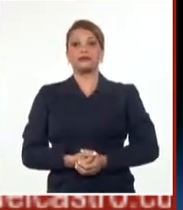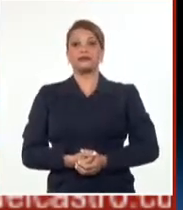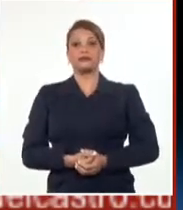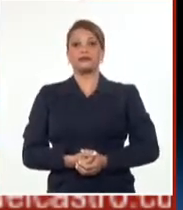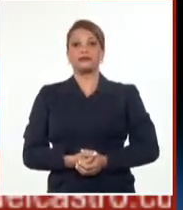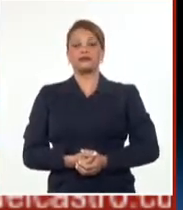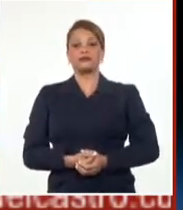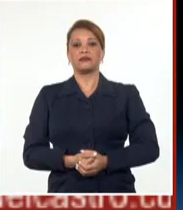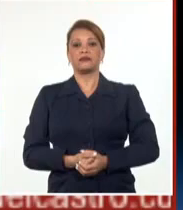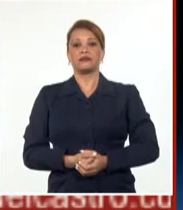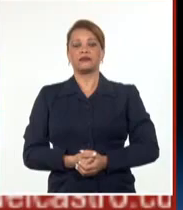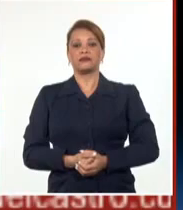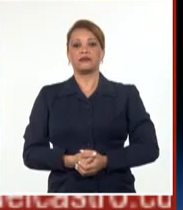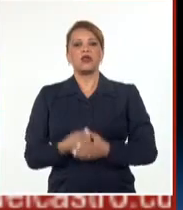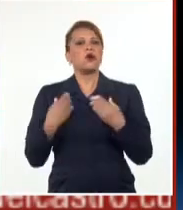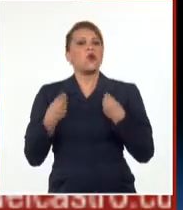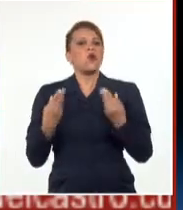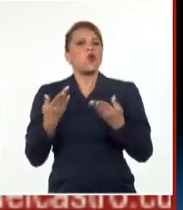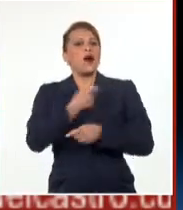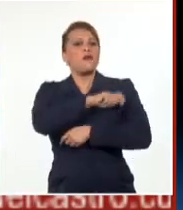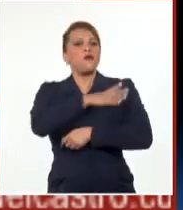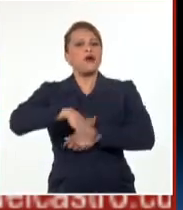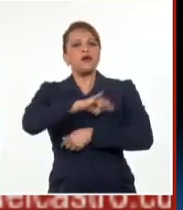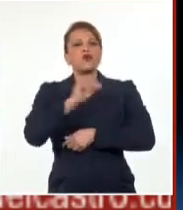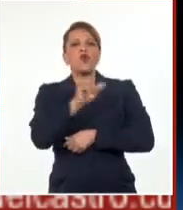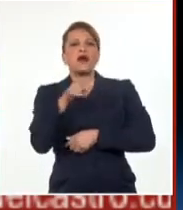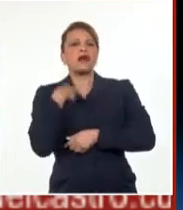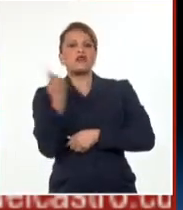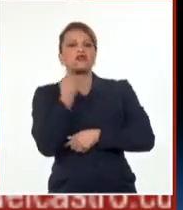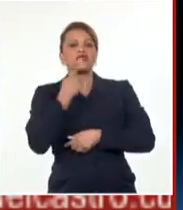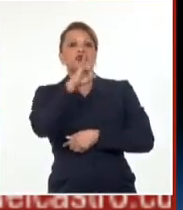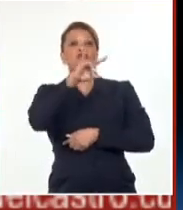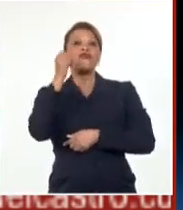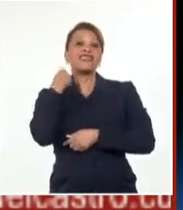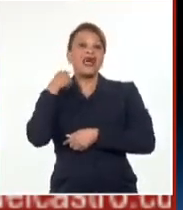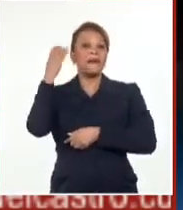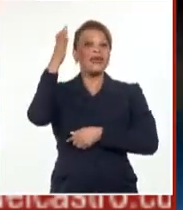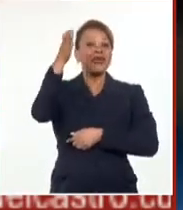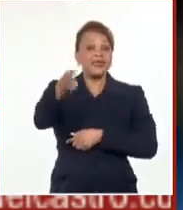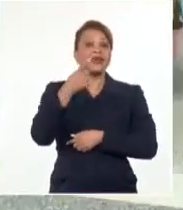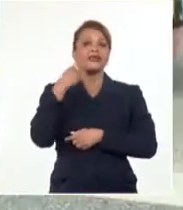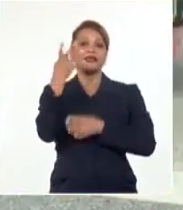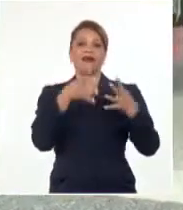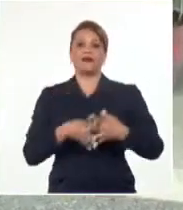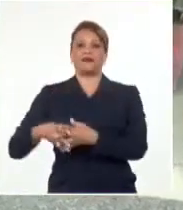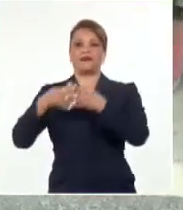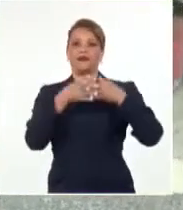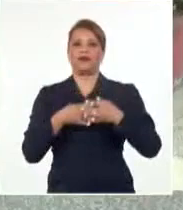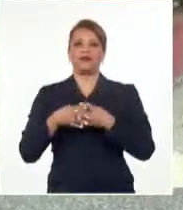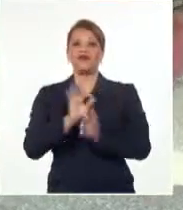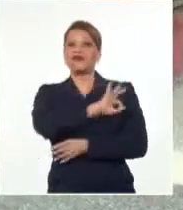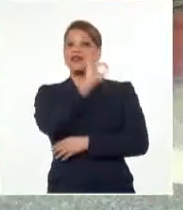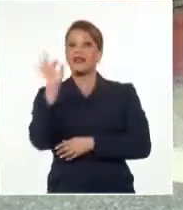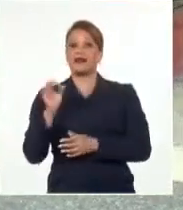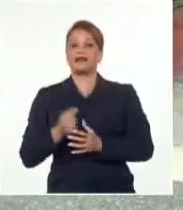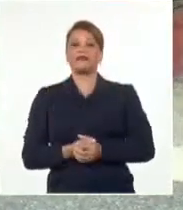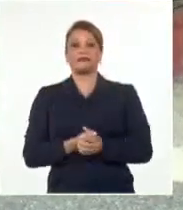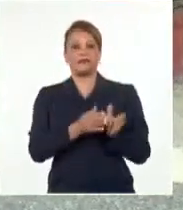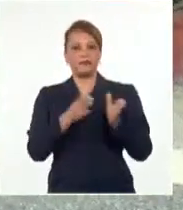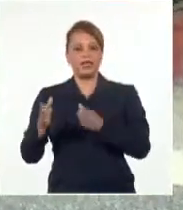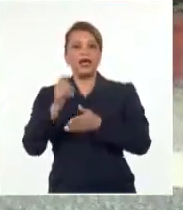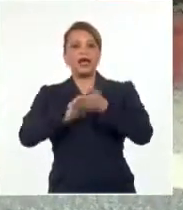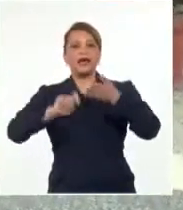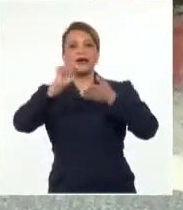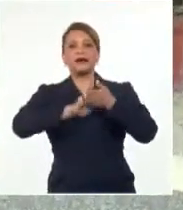¿Qué pueblo ha sido capaz de hacer lo que estamos haciendo nosotros aquí a 90 millas de Estados Unidos? El voto revolucionario